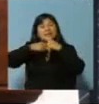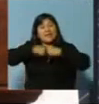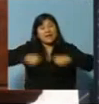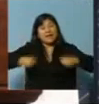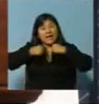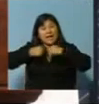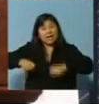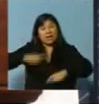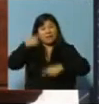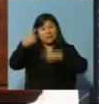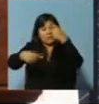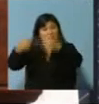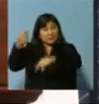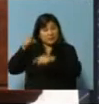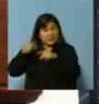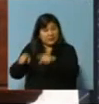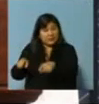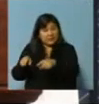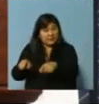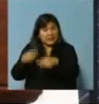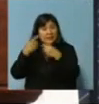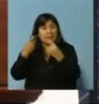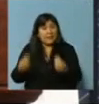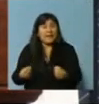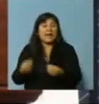ser